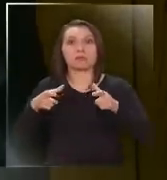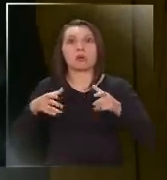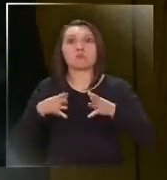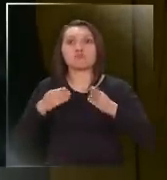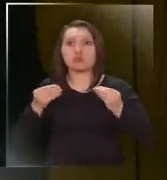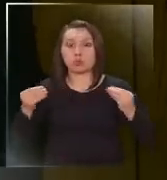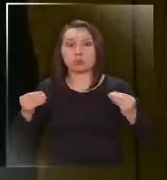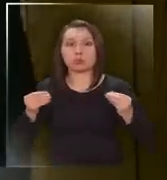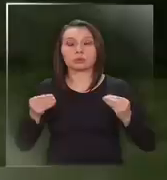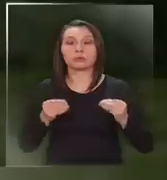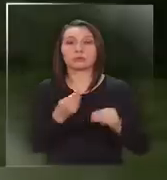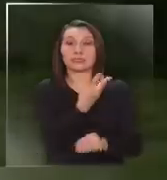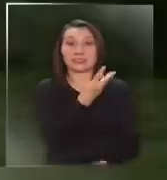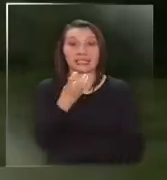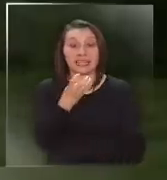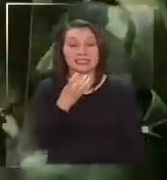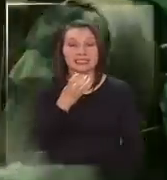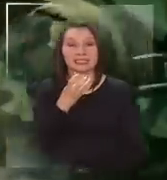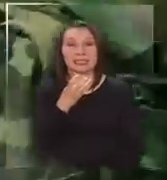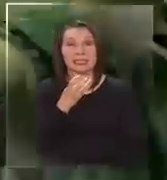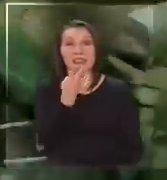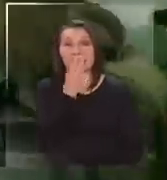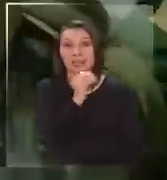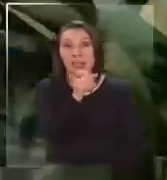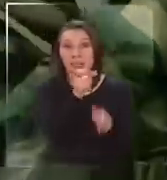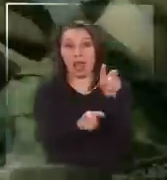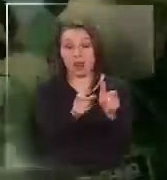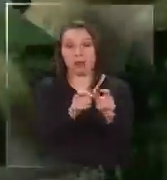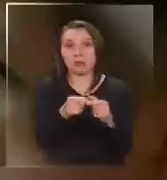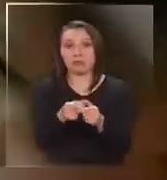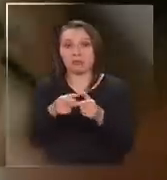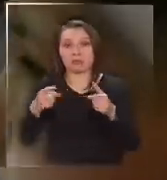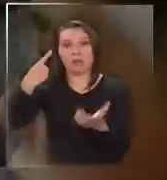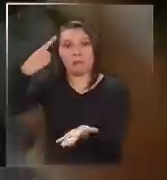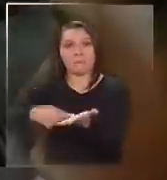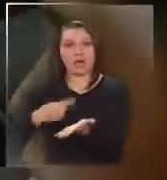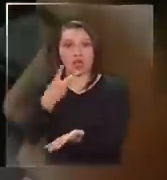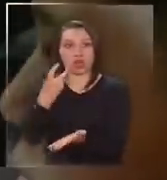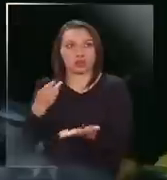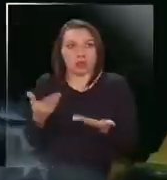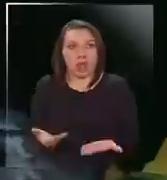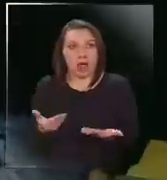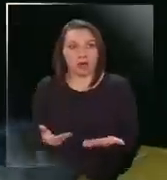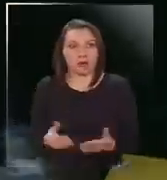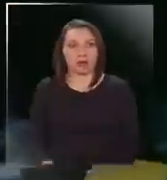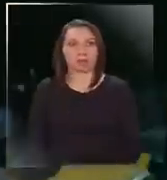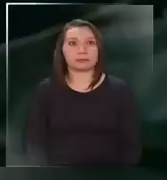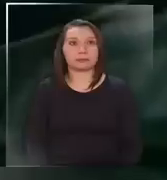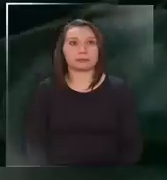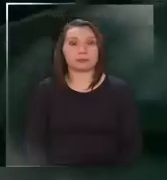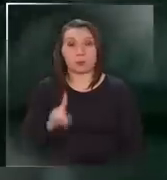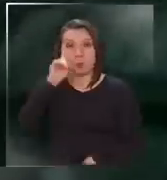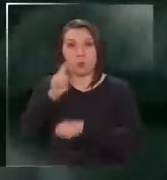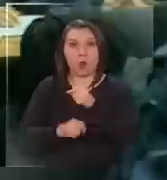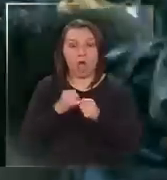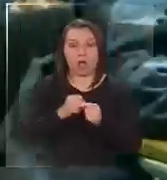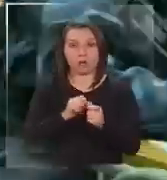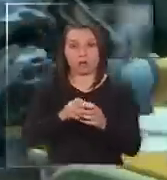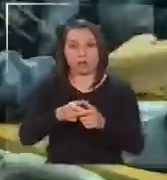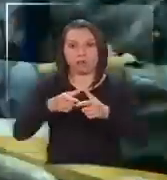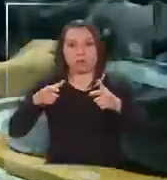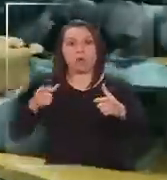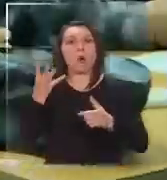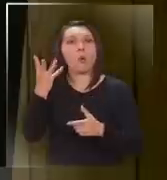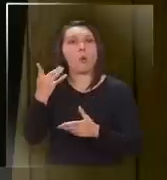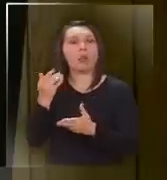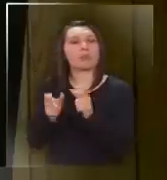bastante. Pasamos de 330 alumnos a 1.200. ¿En cuánto tiempo? En un año. ¿Y cuántos quedaron